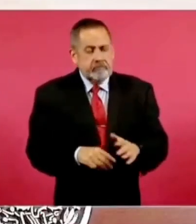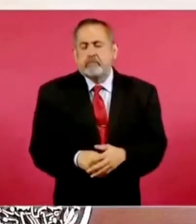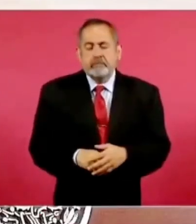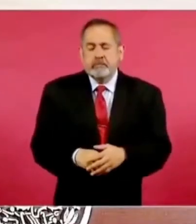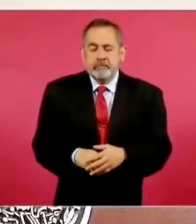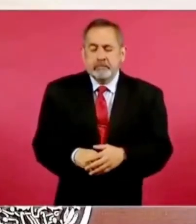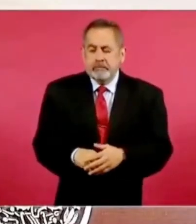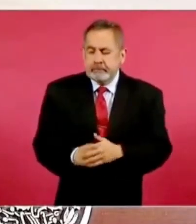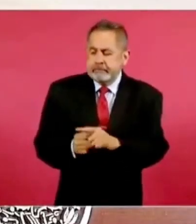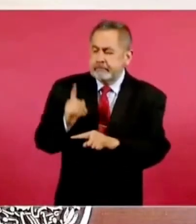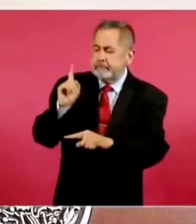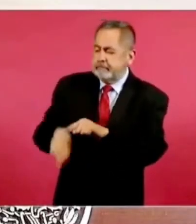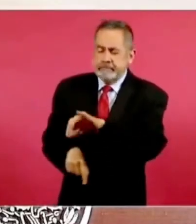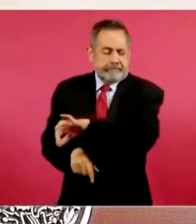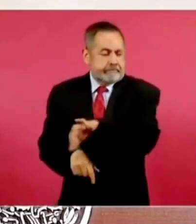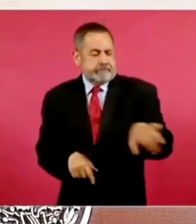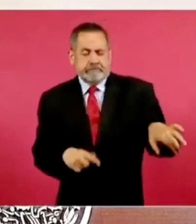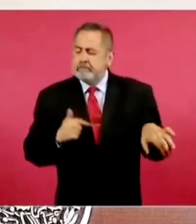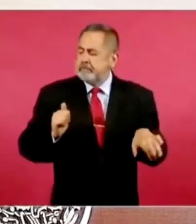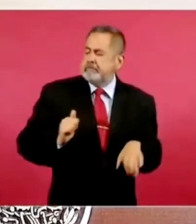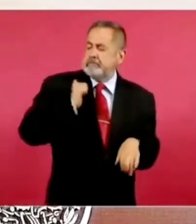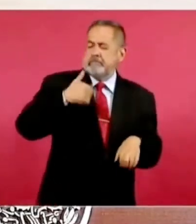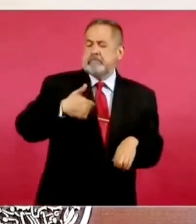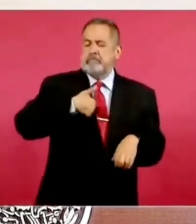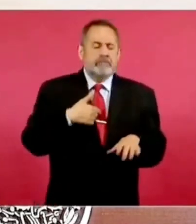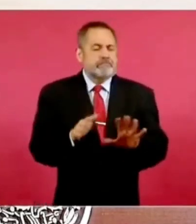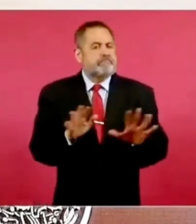tú, porque quiero yo.